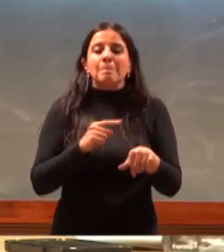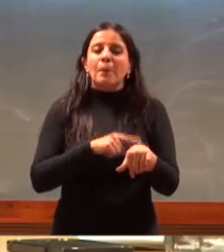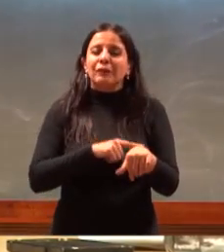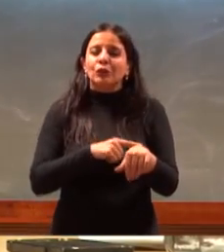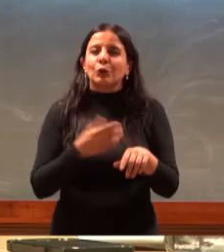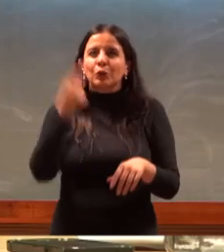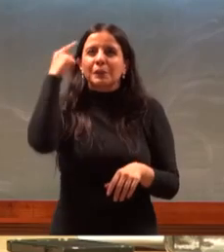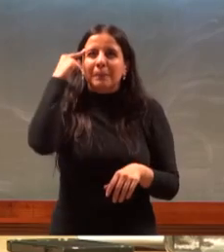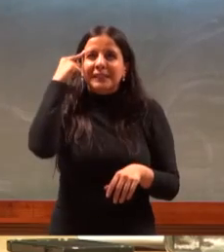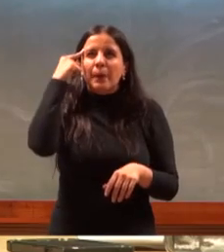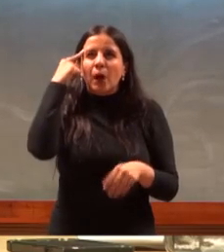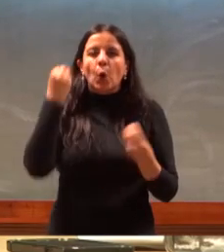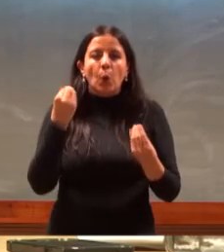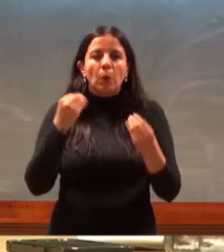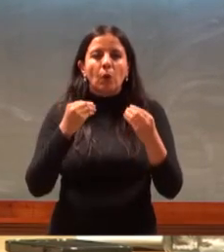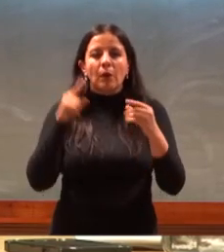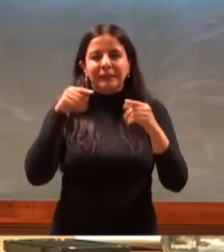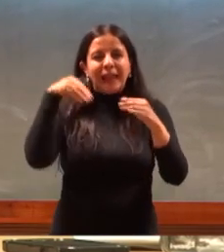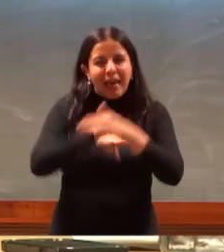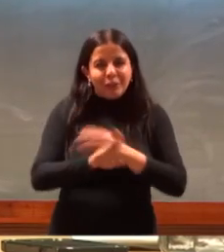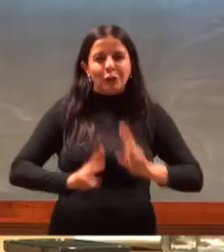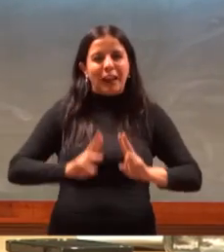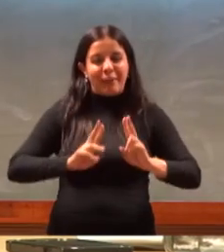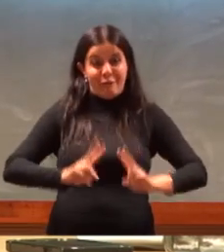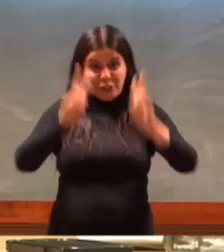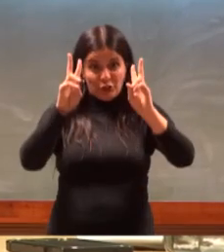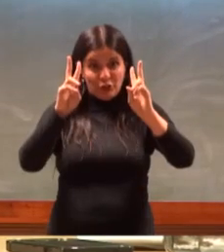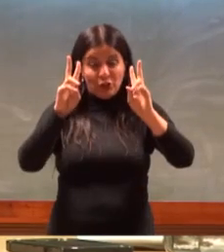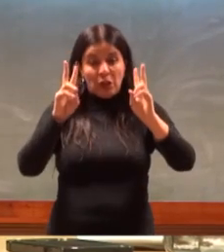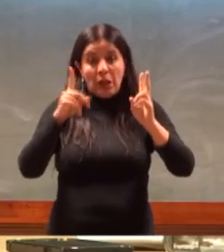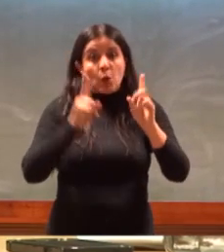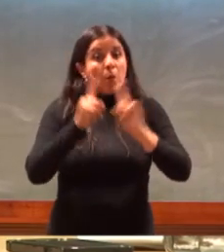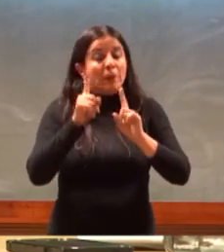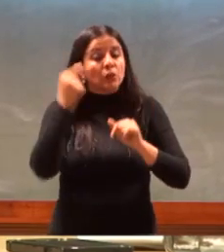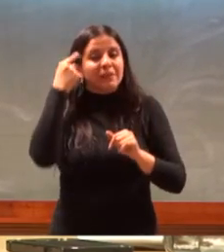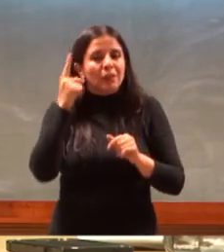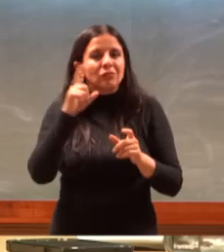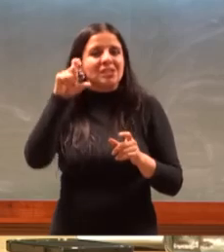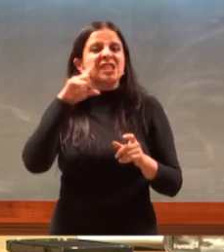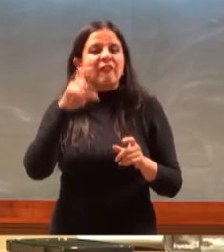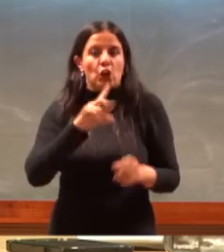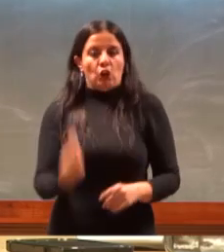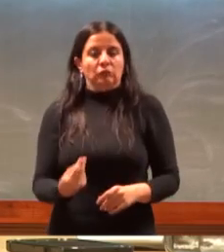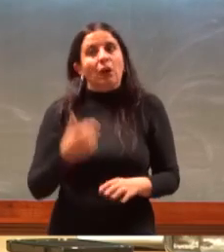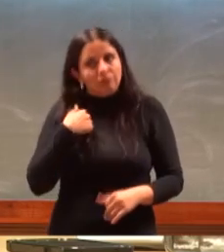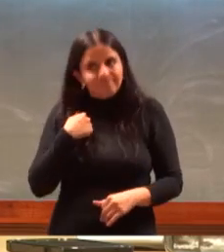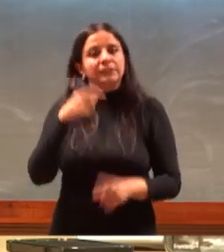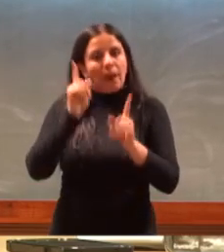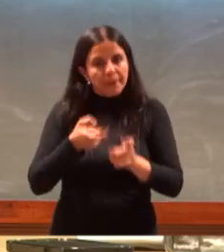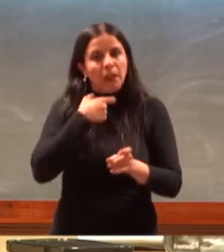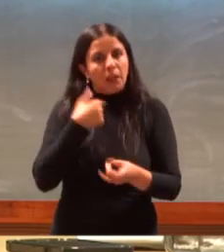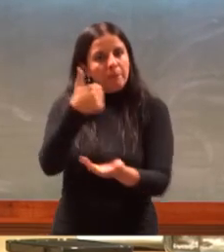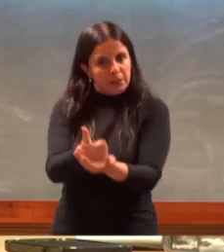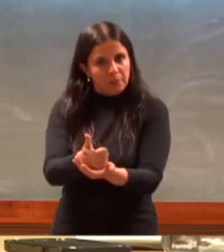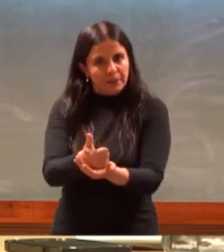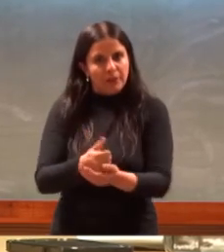compartido entonces entonces creo que si hay una relación si hay una relación que seguramente es compleja y que lo que nosotros proponemos que la creación de